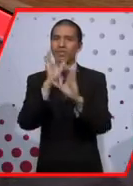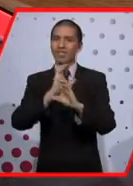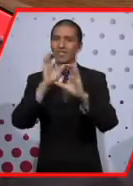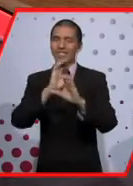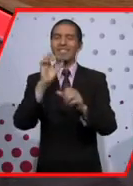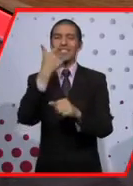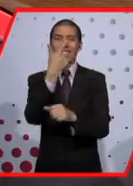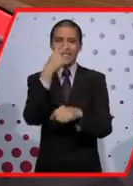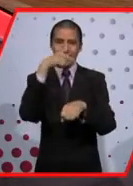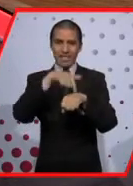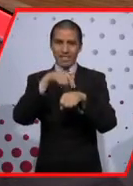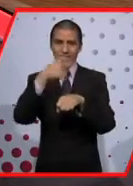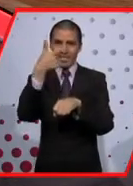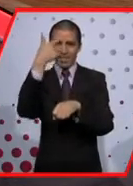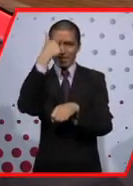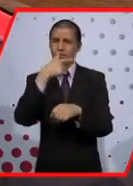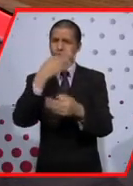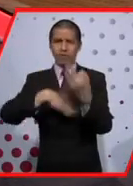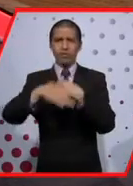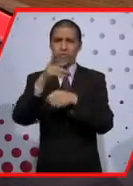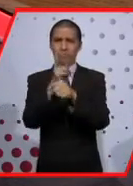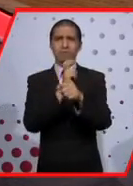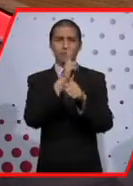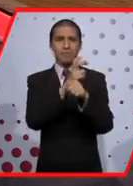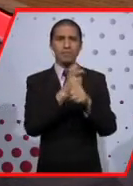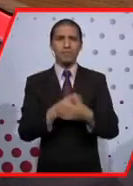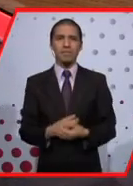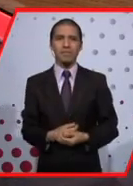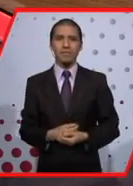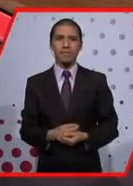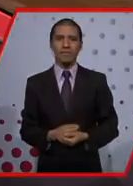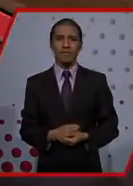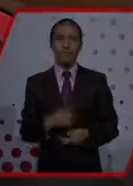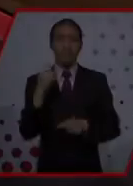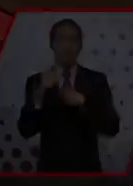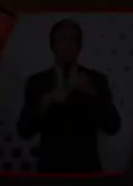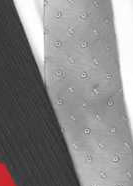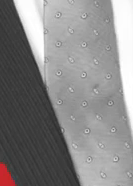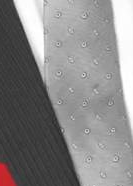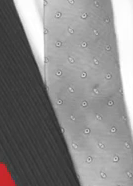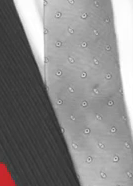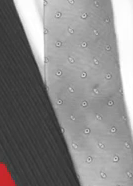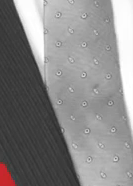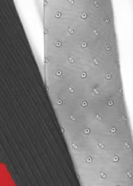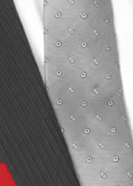las 7 de la noche. Todos están invitados. El pase de entrada. ¿La tienda del buito? La tienda del buito.